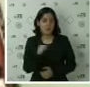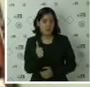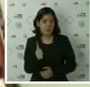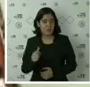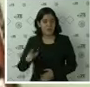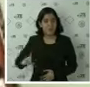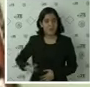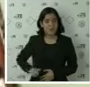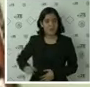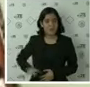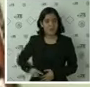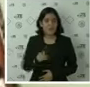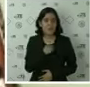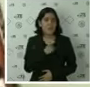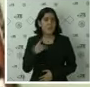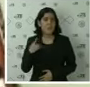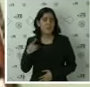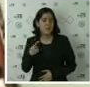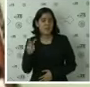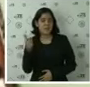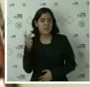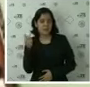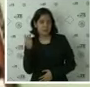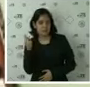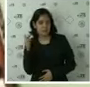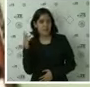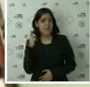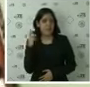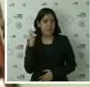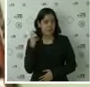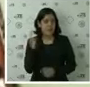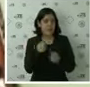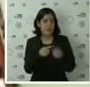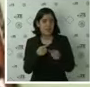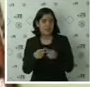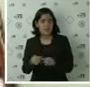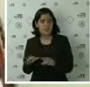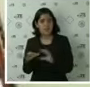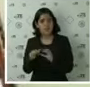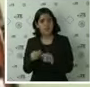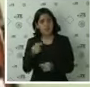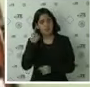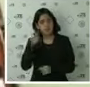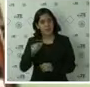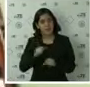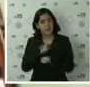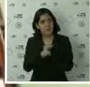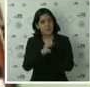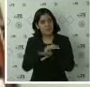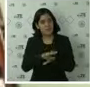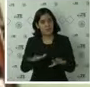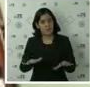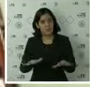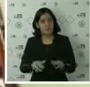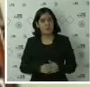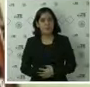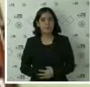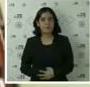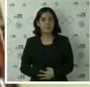de comunicación masiva para difundir toda la información. Y en cuanto a la educación,